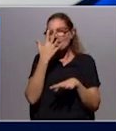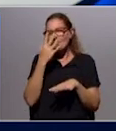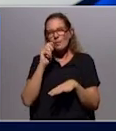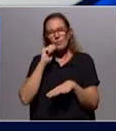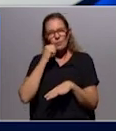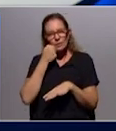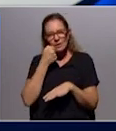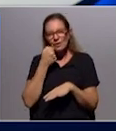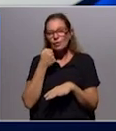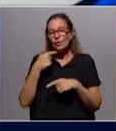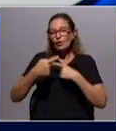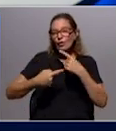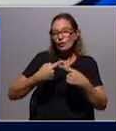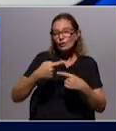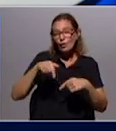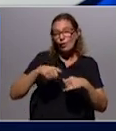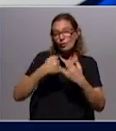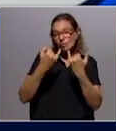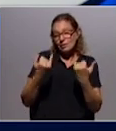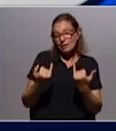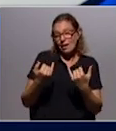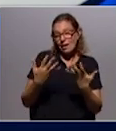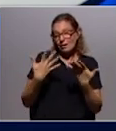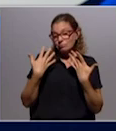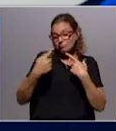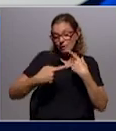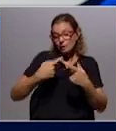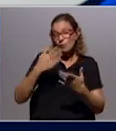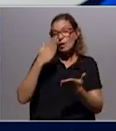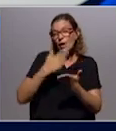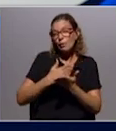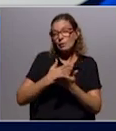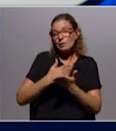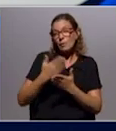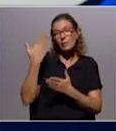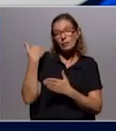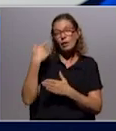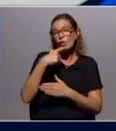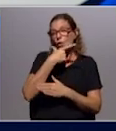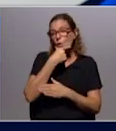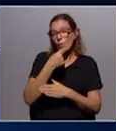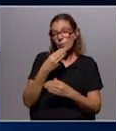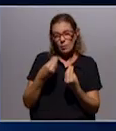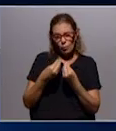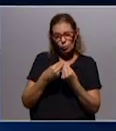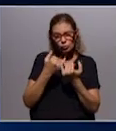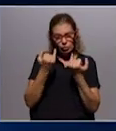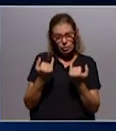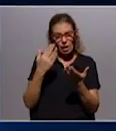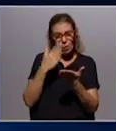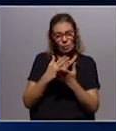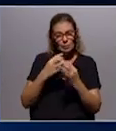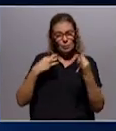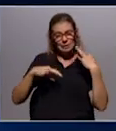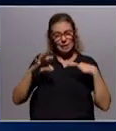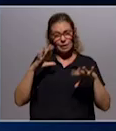y que hoy continúa estamos viviendo una etapa después de la última que fue el pasado jueves son muchos días de la última actividad del teatro de